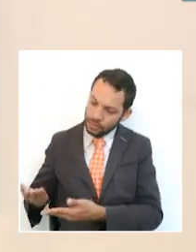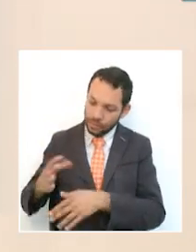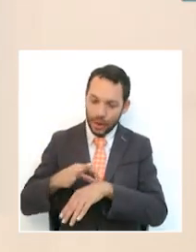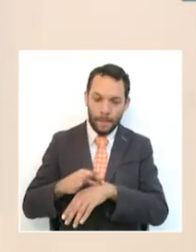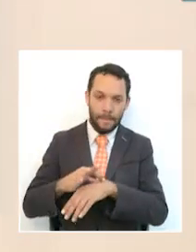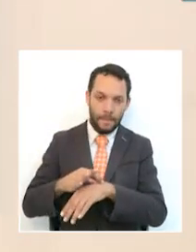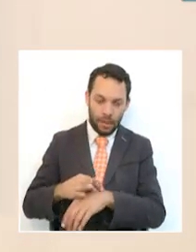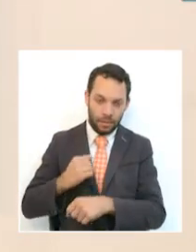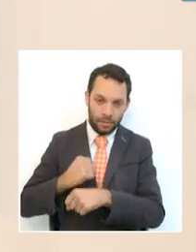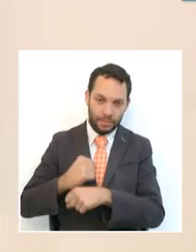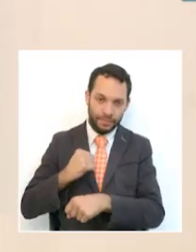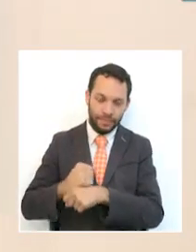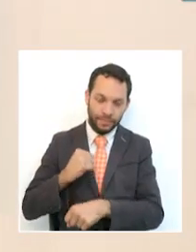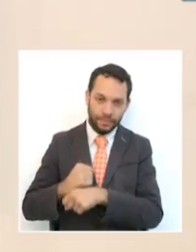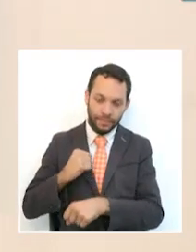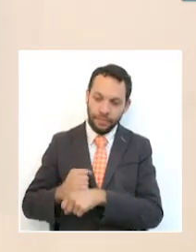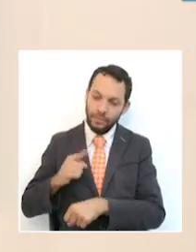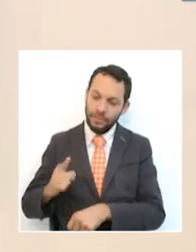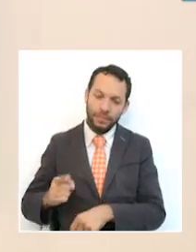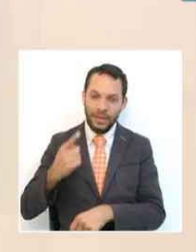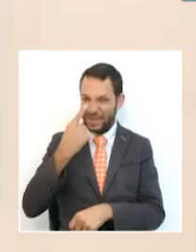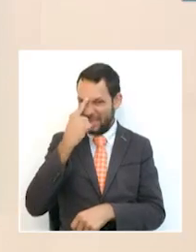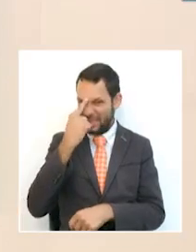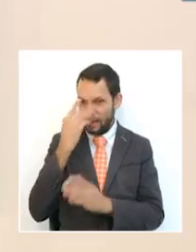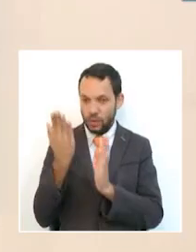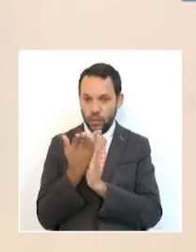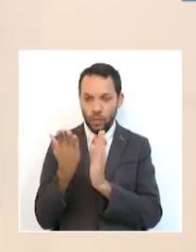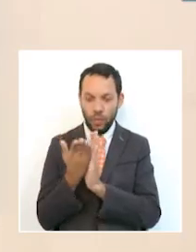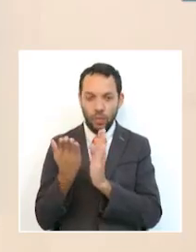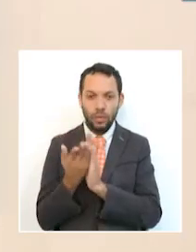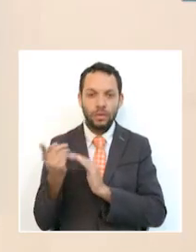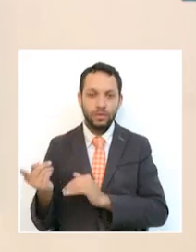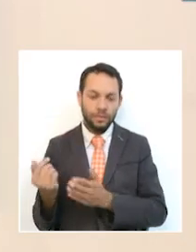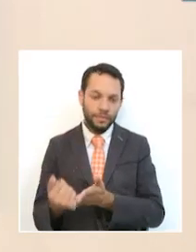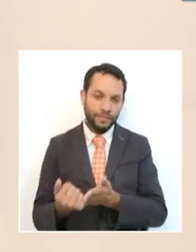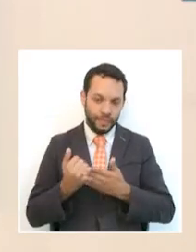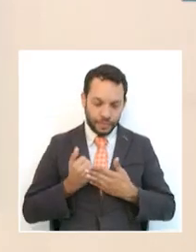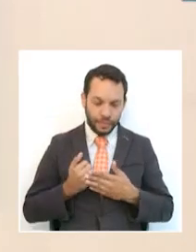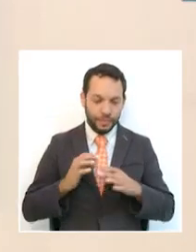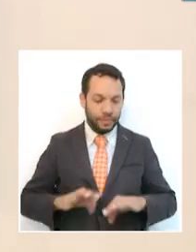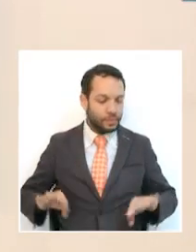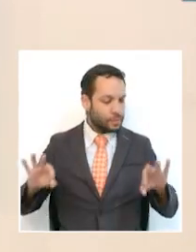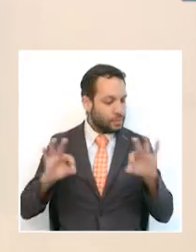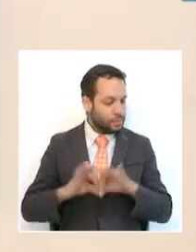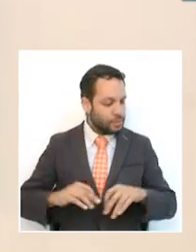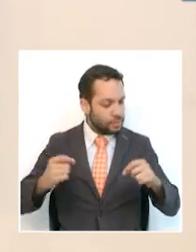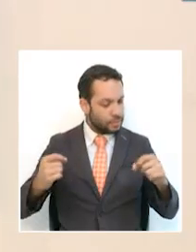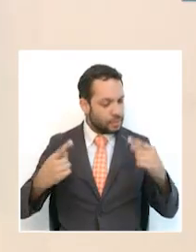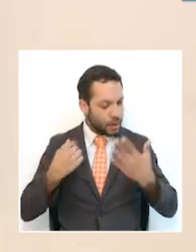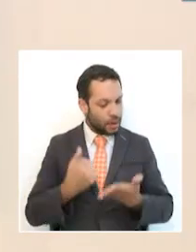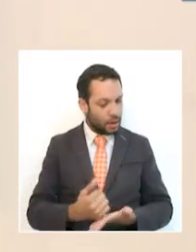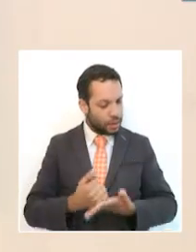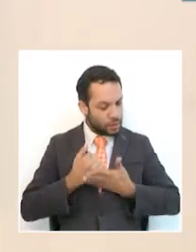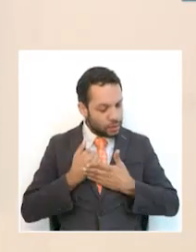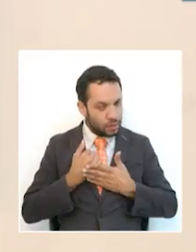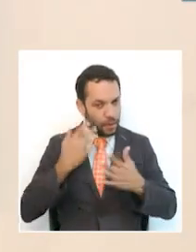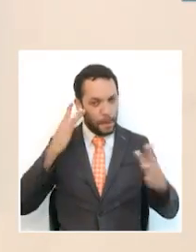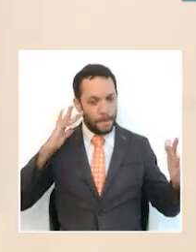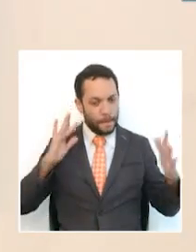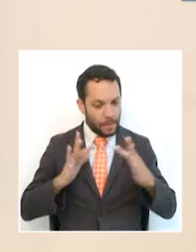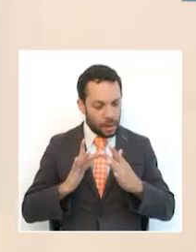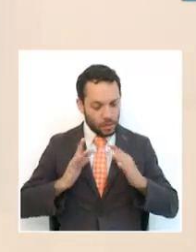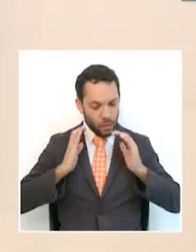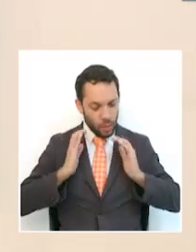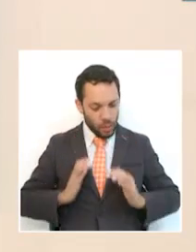ayurveda ha estudiado muchos años en la india y definitivamente hemos entendido esa importancia de conectar nuestro ser nuestra